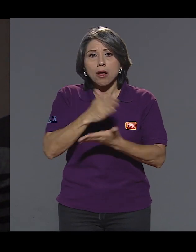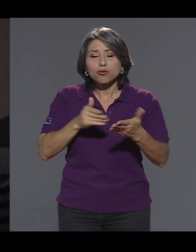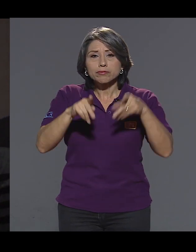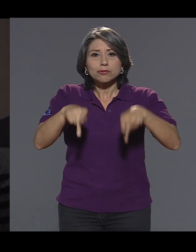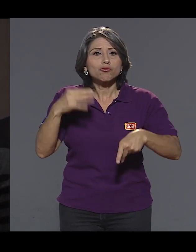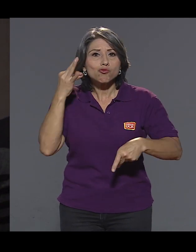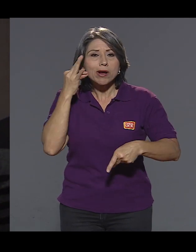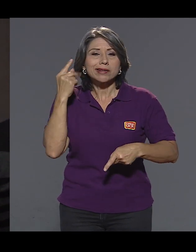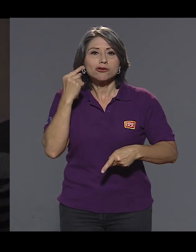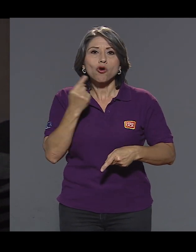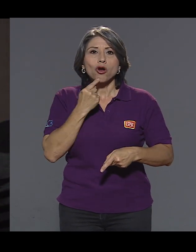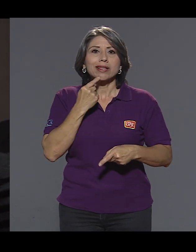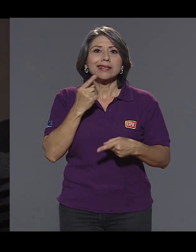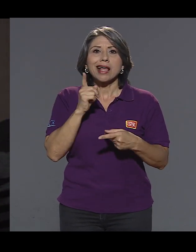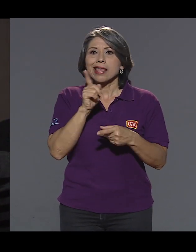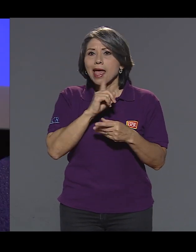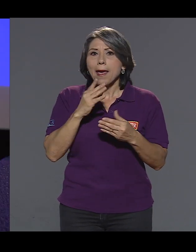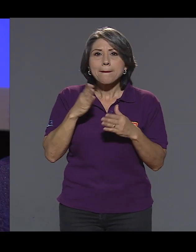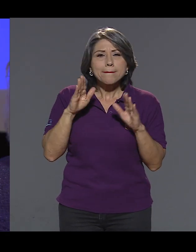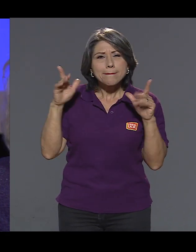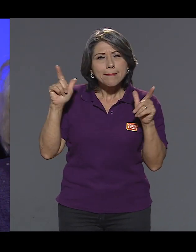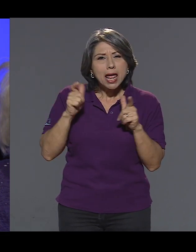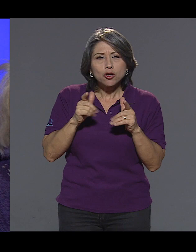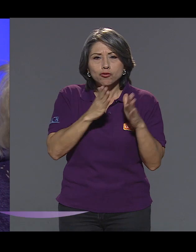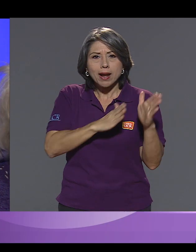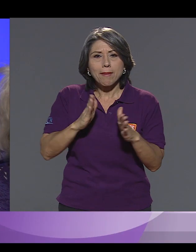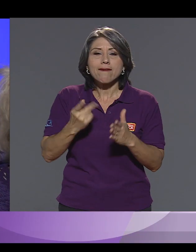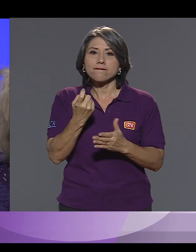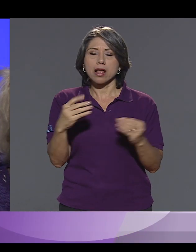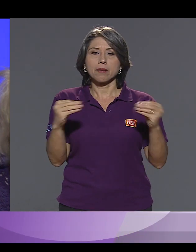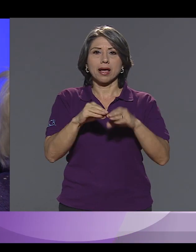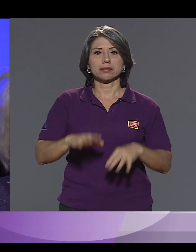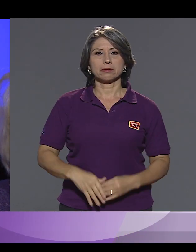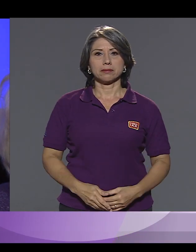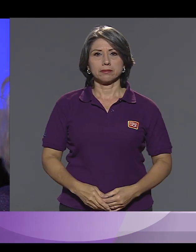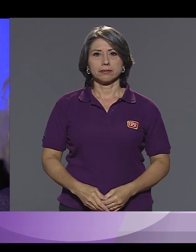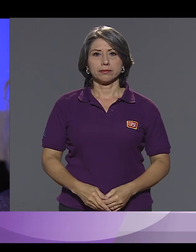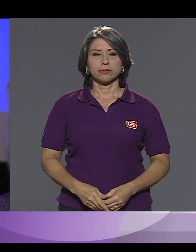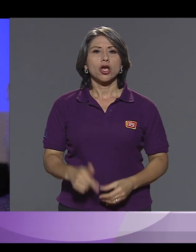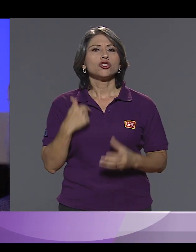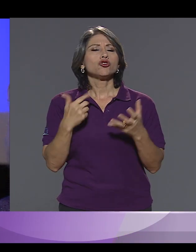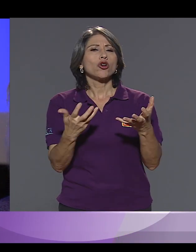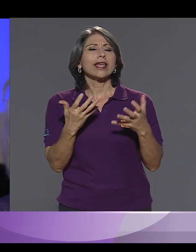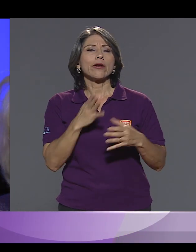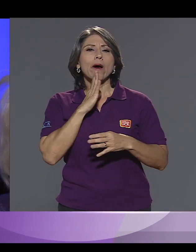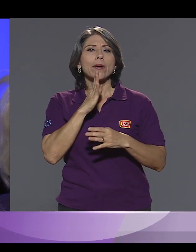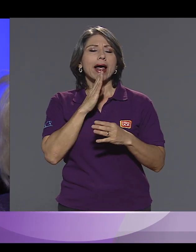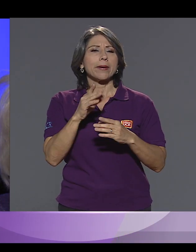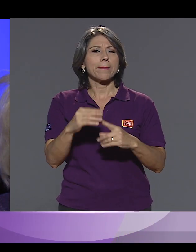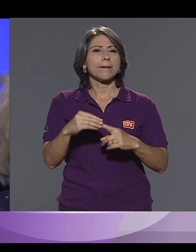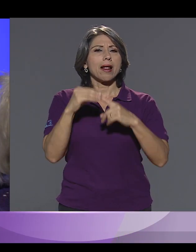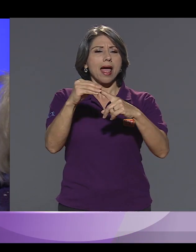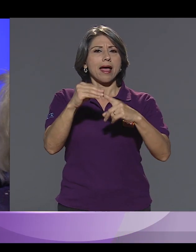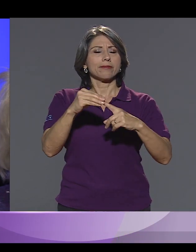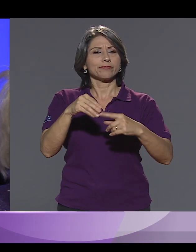preparadas, hace falta más. Yo quiero referirme principalmente a la barrera actitudinal.